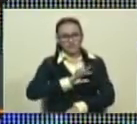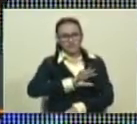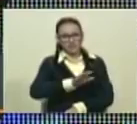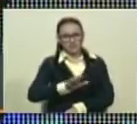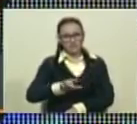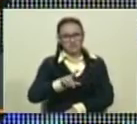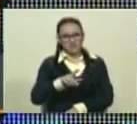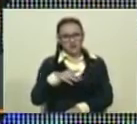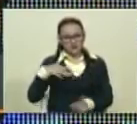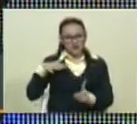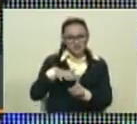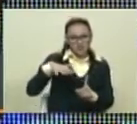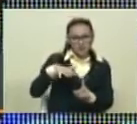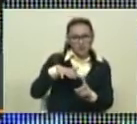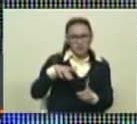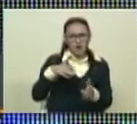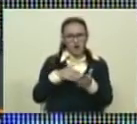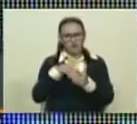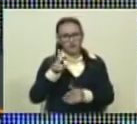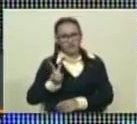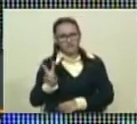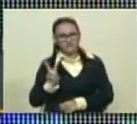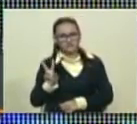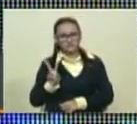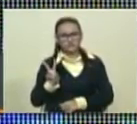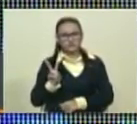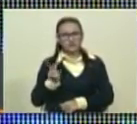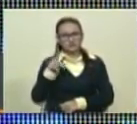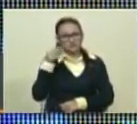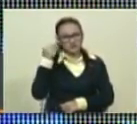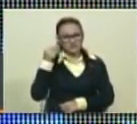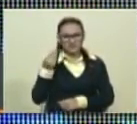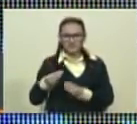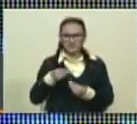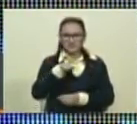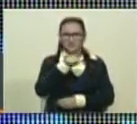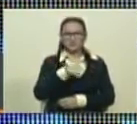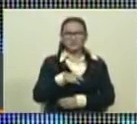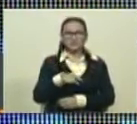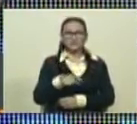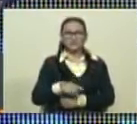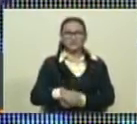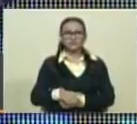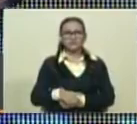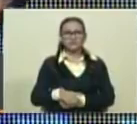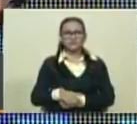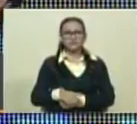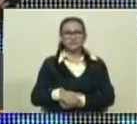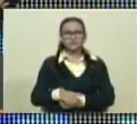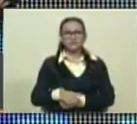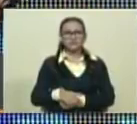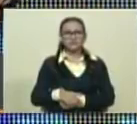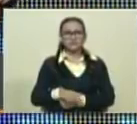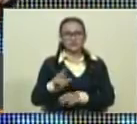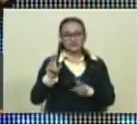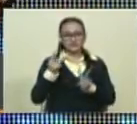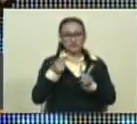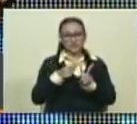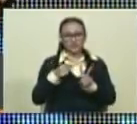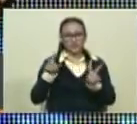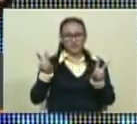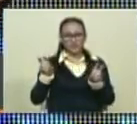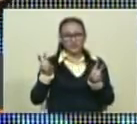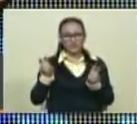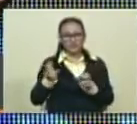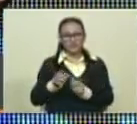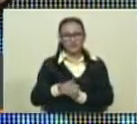para isolar políticamente a Venezuela? ¿Qué piensa hacer usted a respecto? El segundo tema es